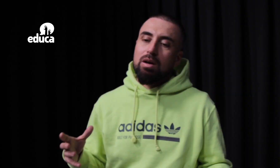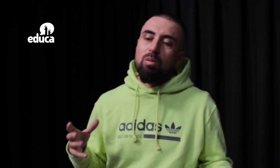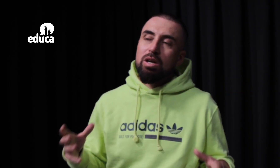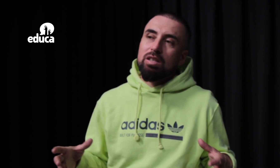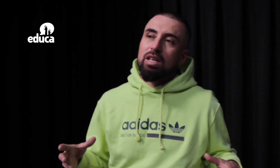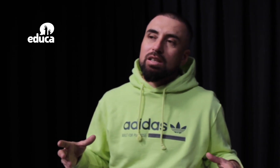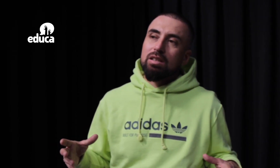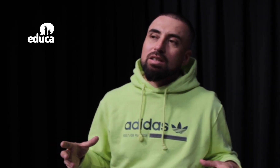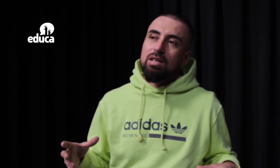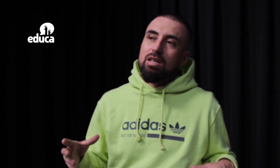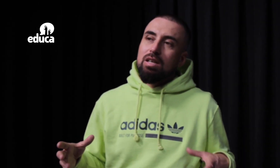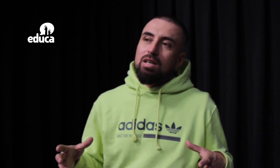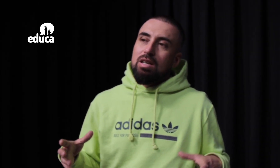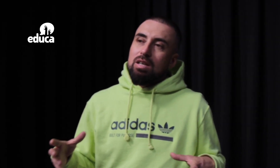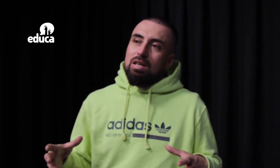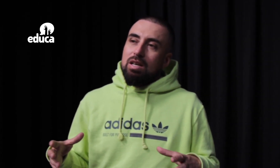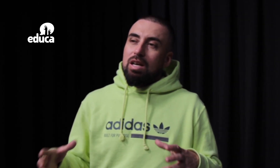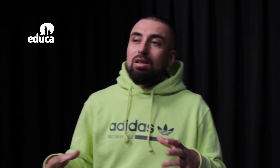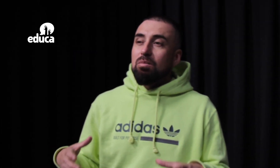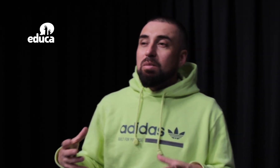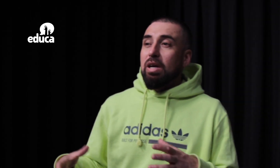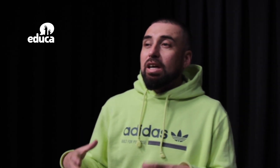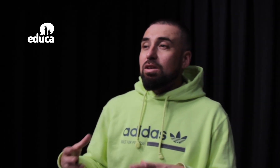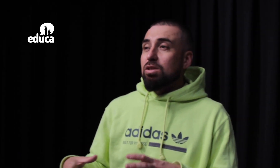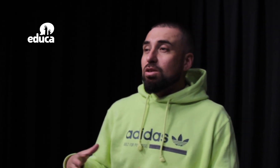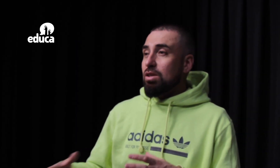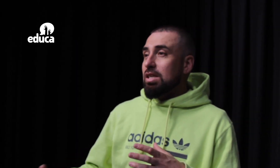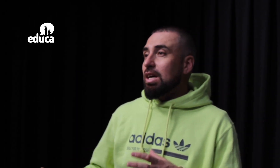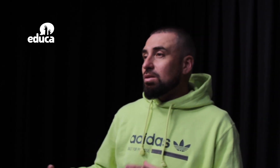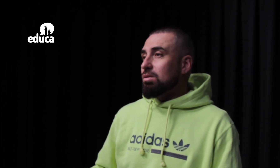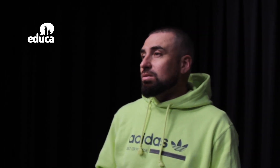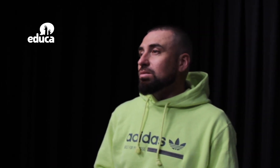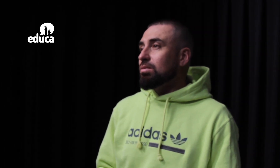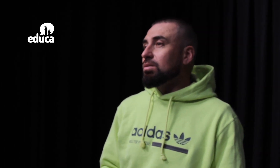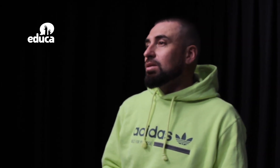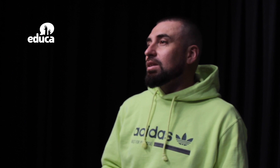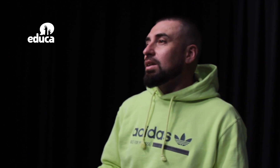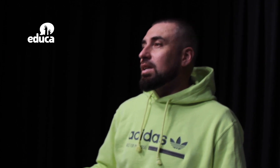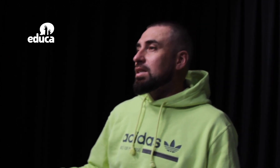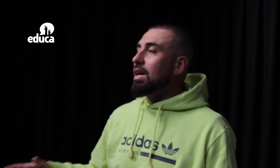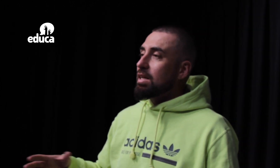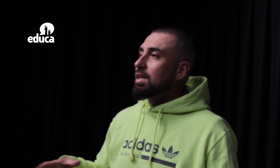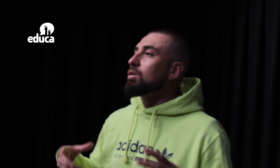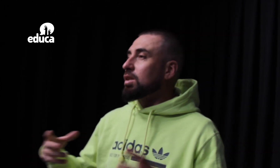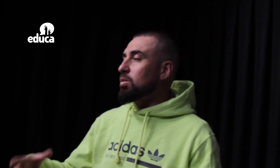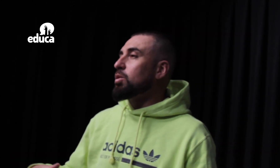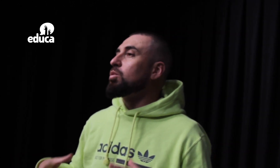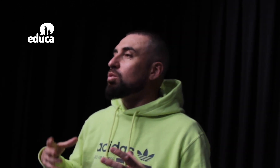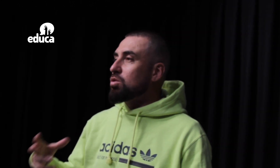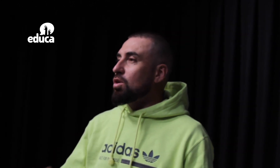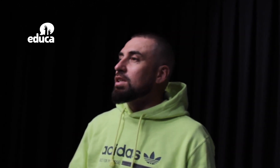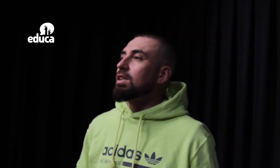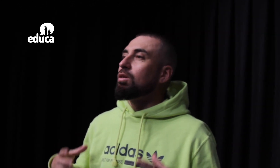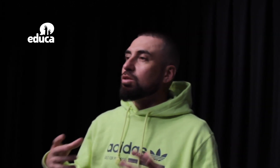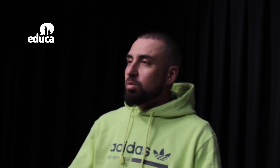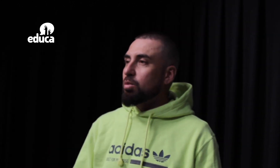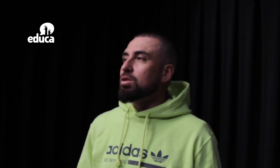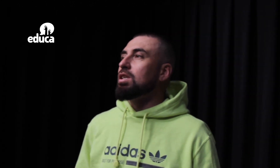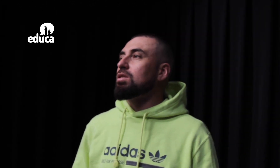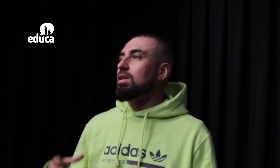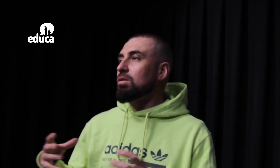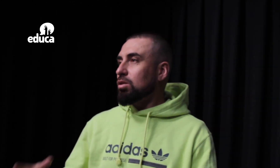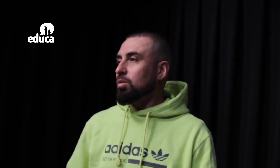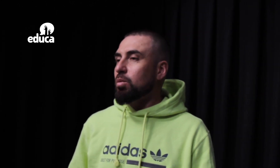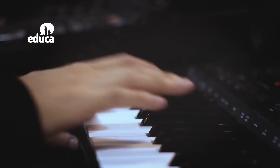empezarme a convertir en mi pequeño sello disquero, así a hacer nuestras propias producciones, a sacar nuestros